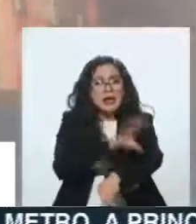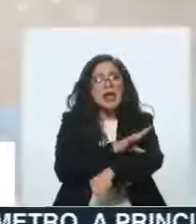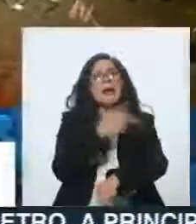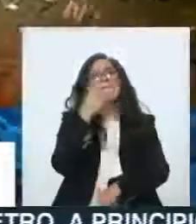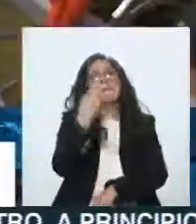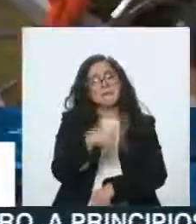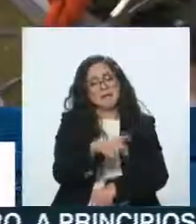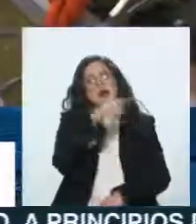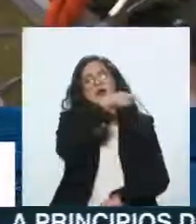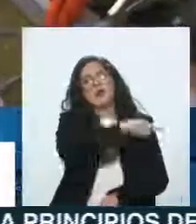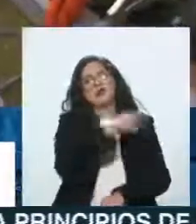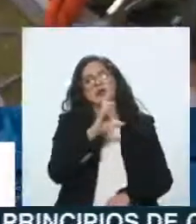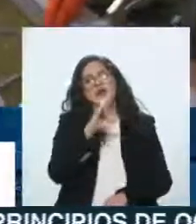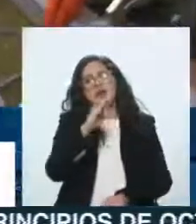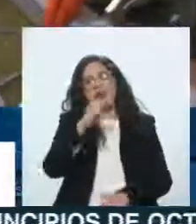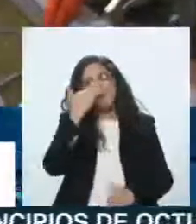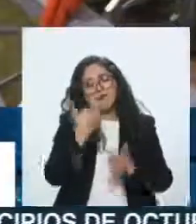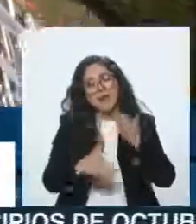básicamente están